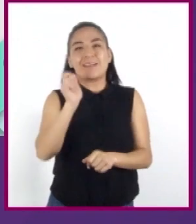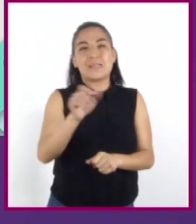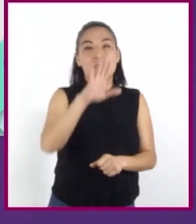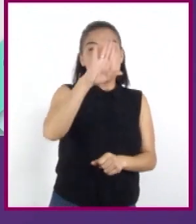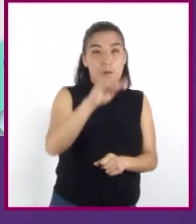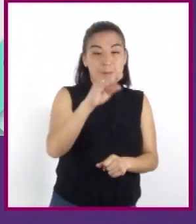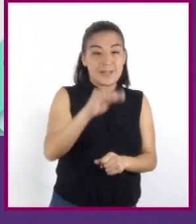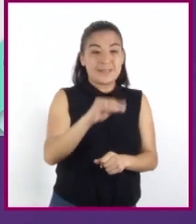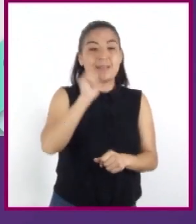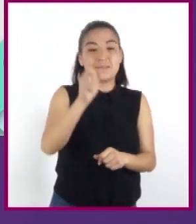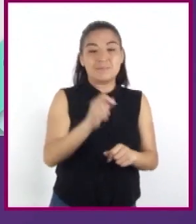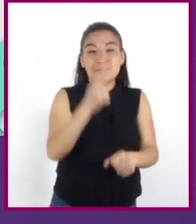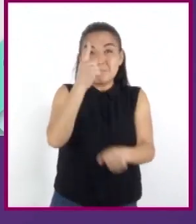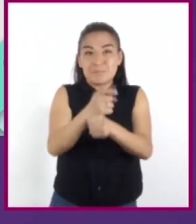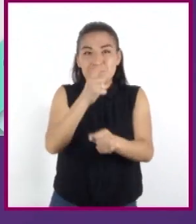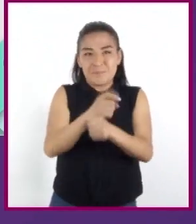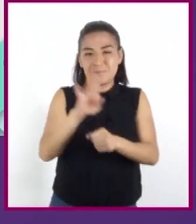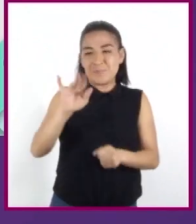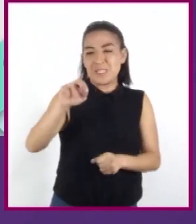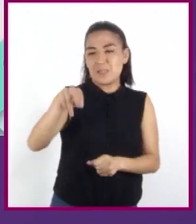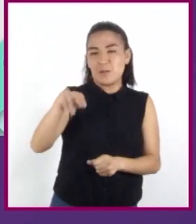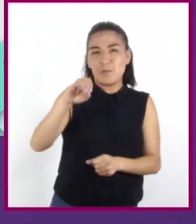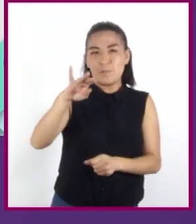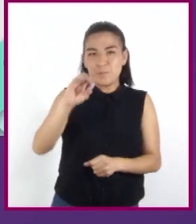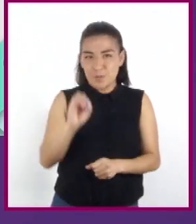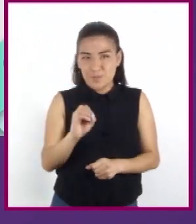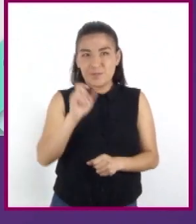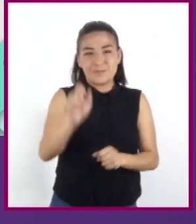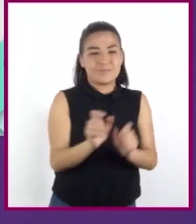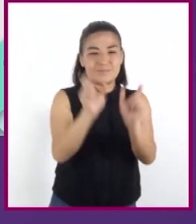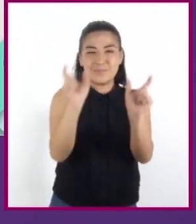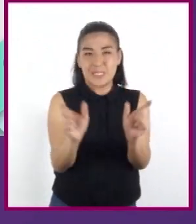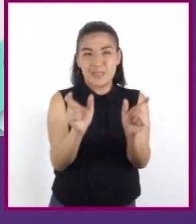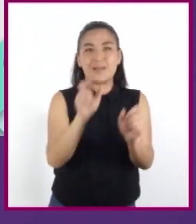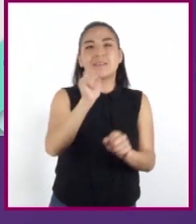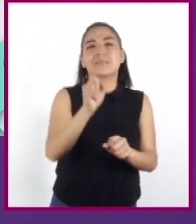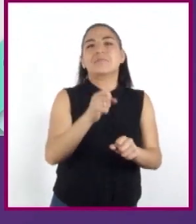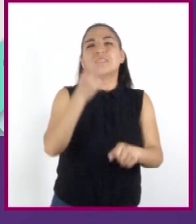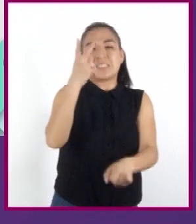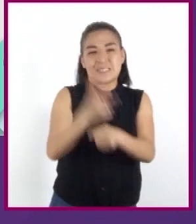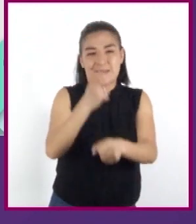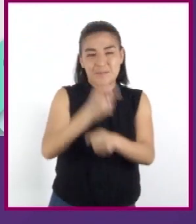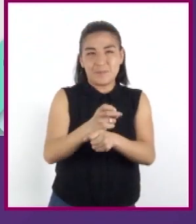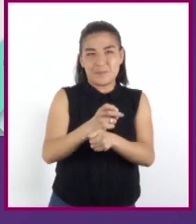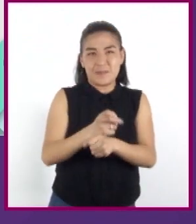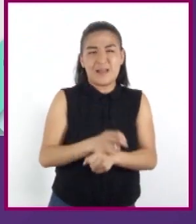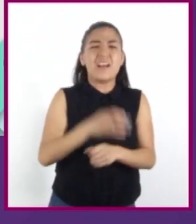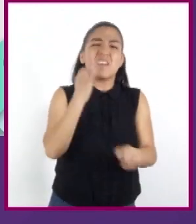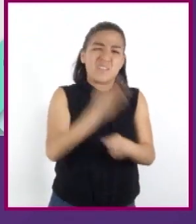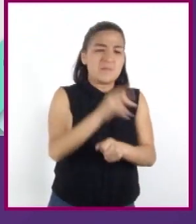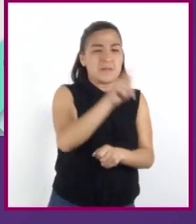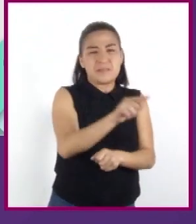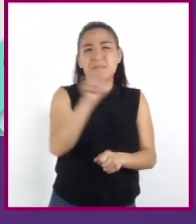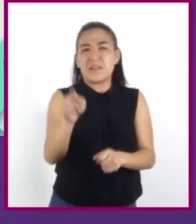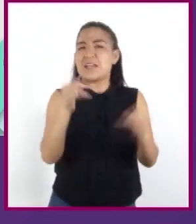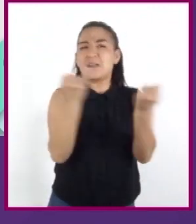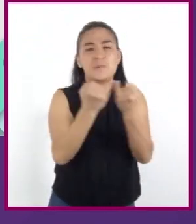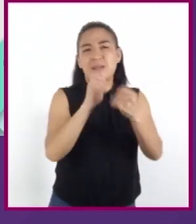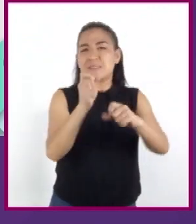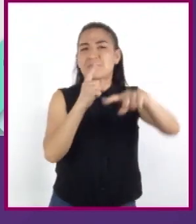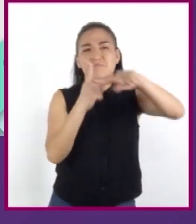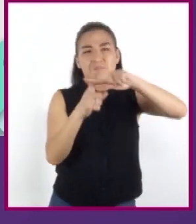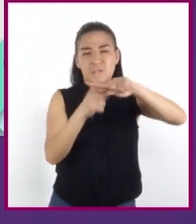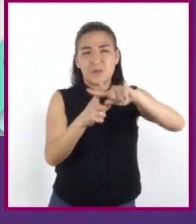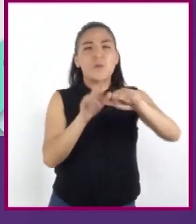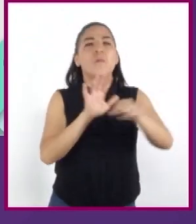90 del primer binomio por el término x del segundo binomio. En este caso ambos signos son positivos, por lo que el